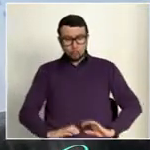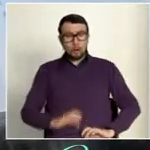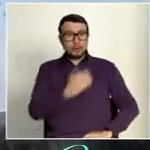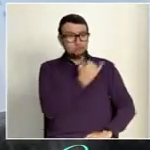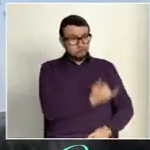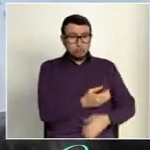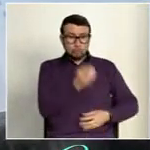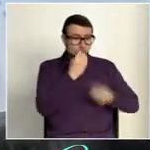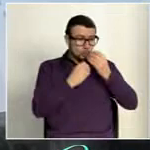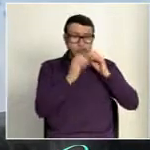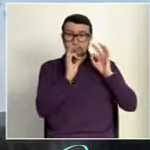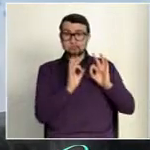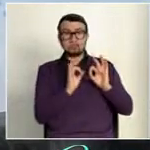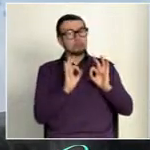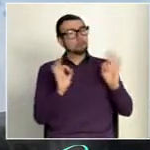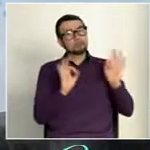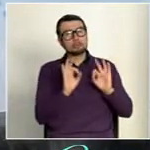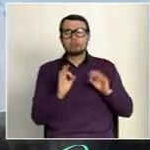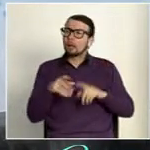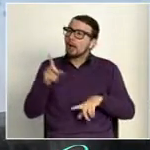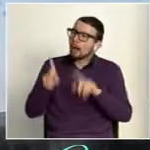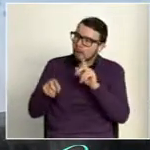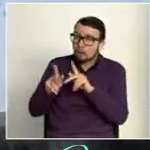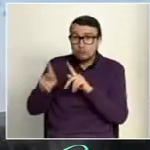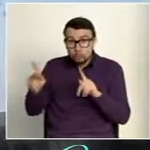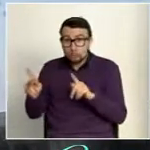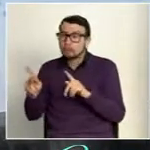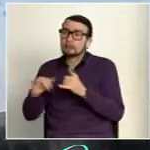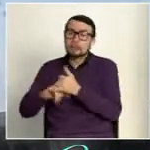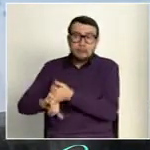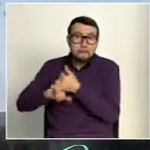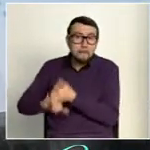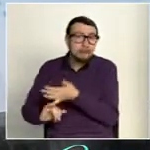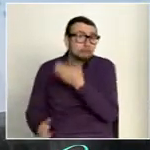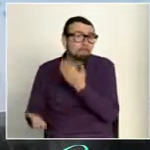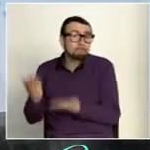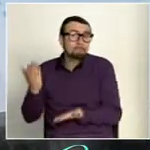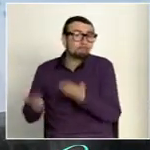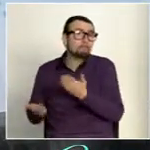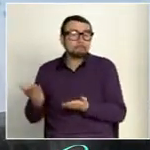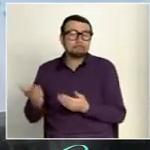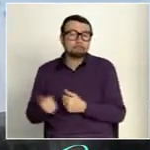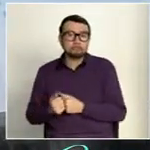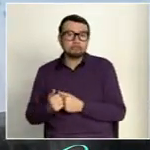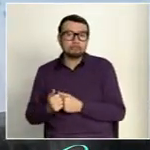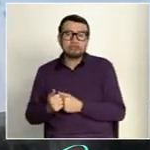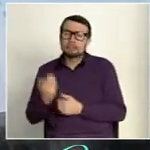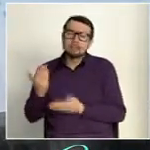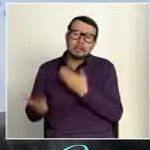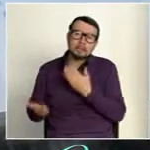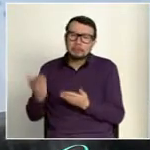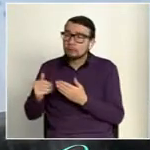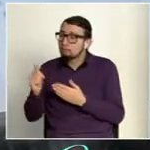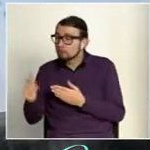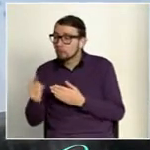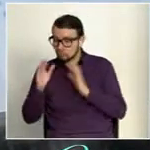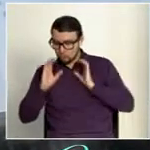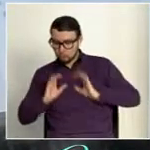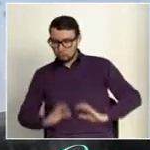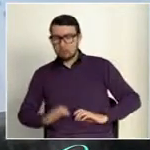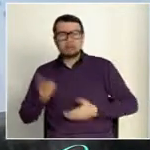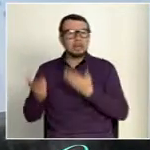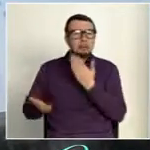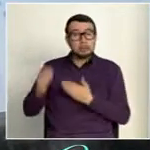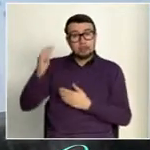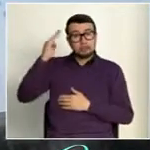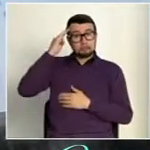personas que dependen de cierto tipo de persona, de su físico, de su estado mental. Son algunos alimentos que le pueden hacer